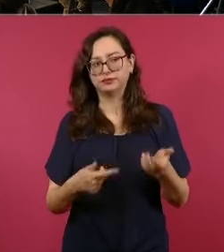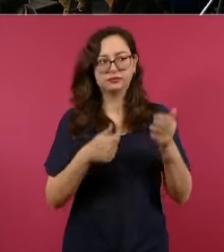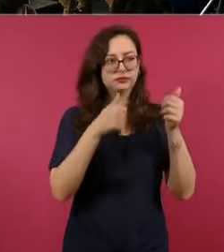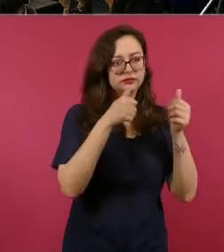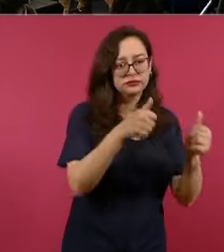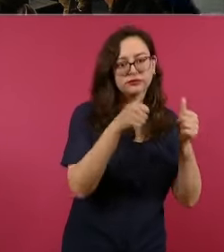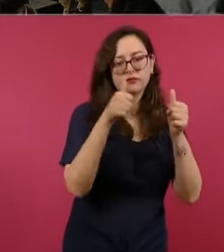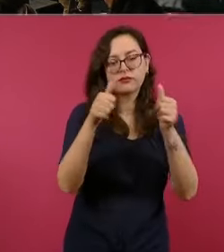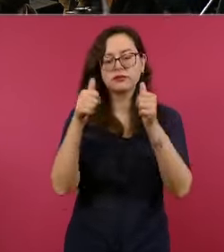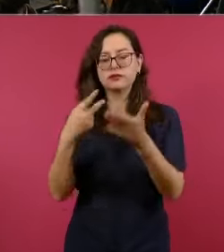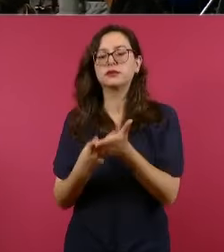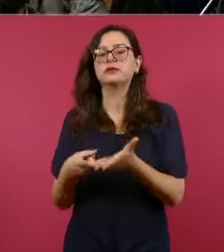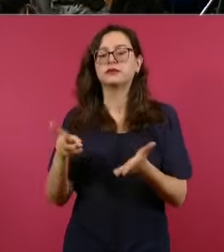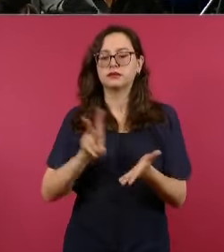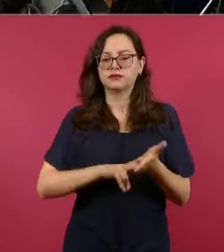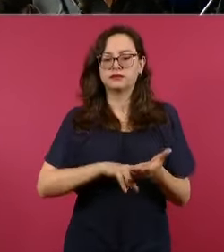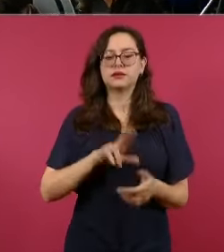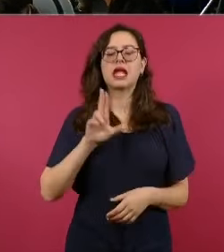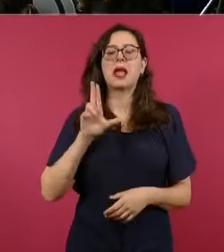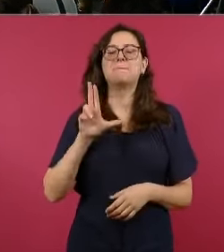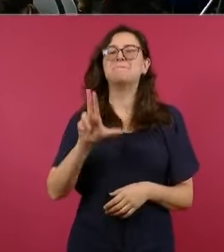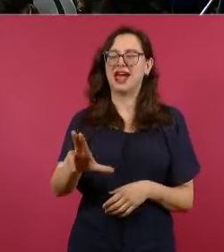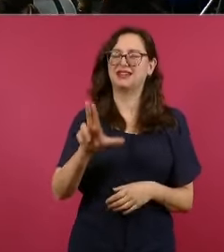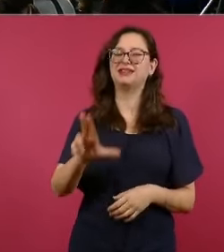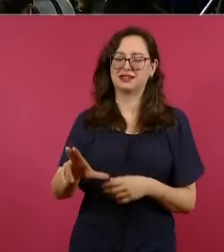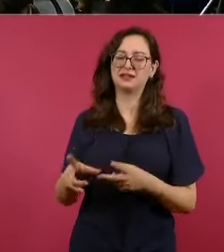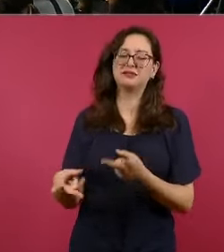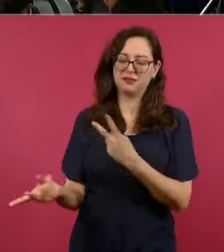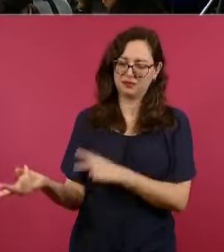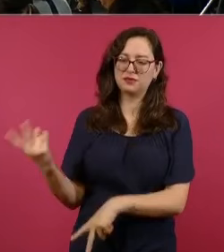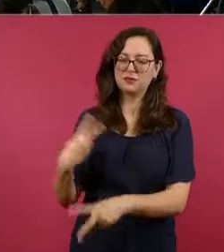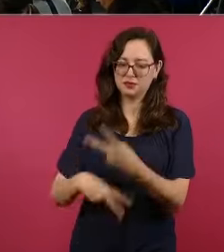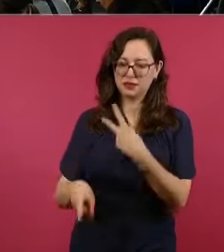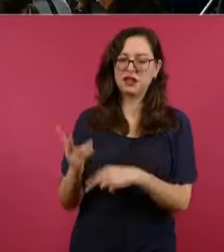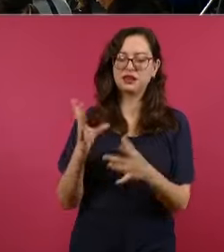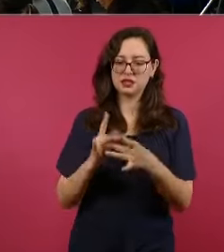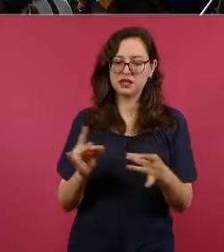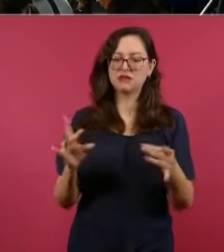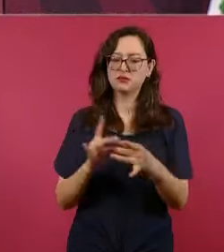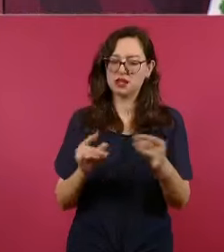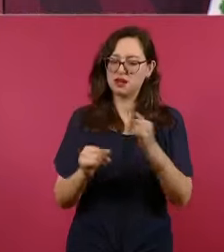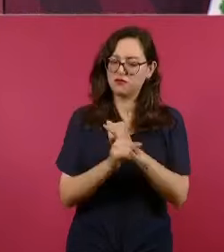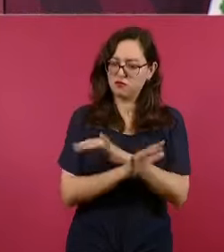los podrían explicar para que este